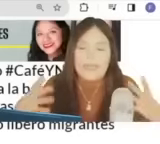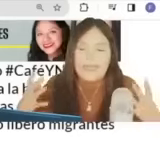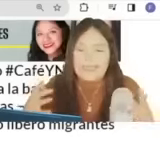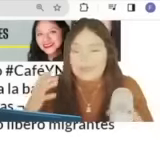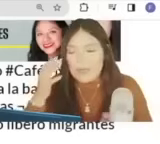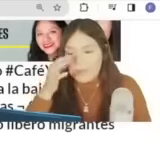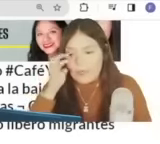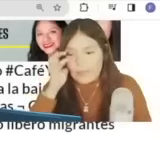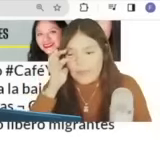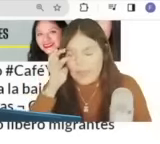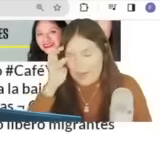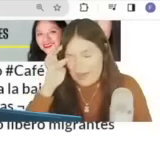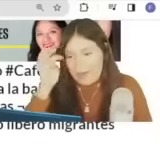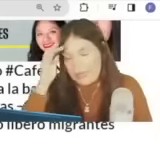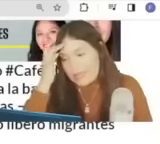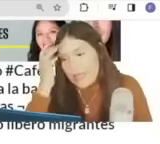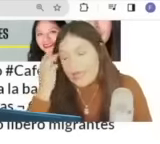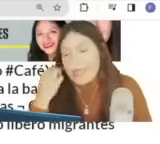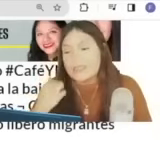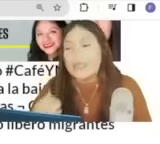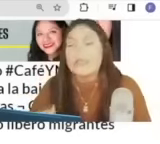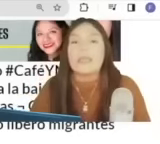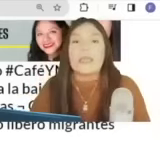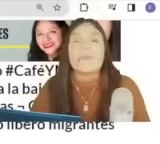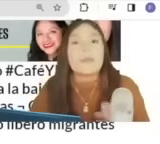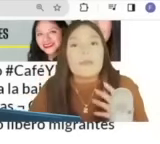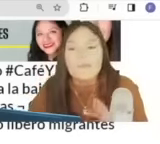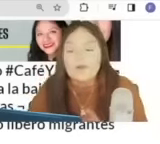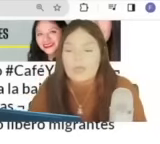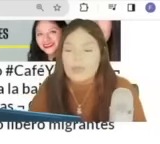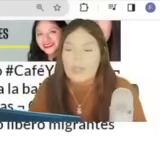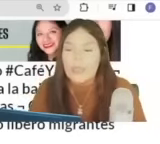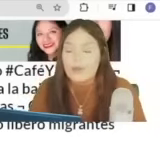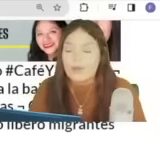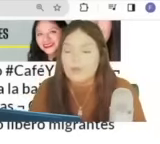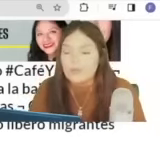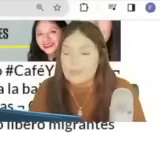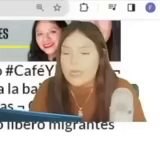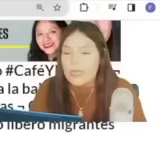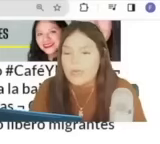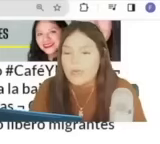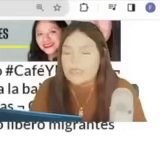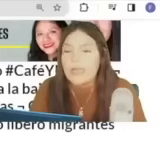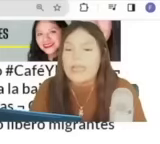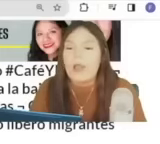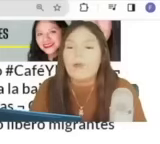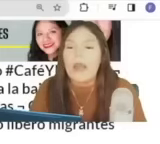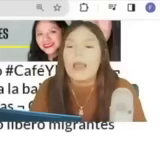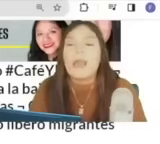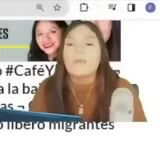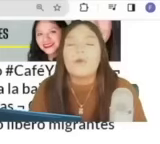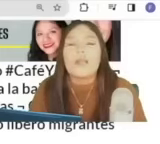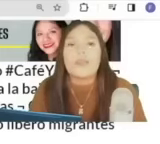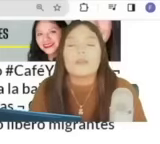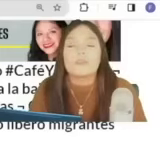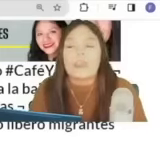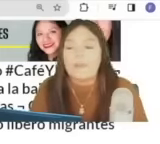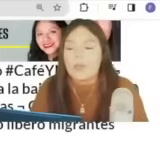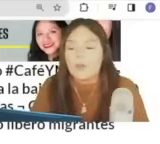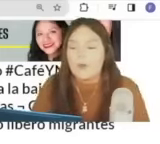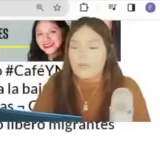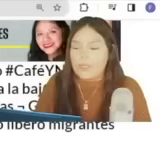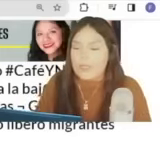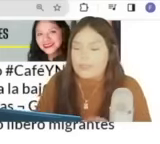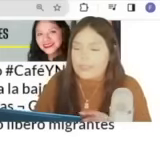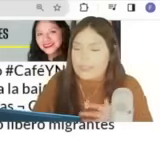una guerra civil por el tema de paramilitares, de miembros de los grupos de la delincuencia, y ahora por ellos también,